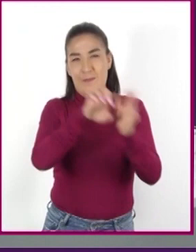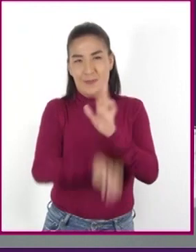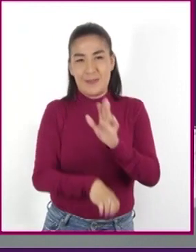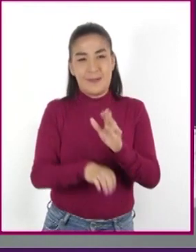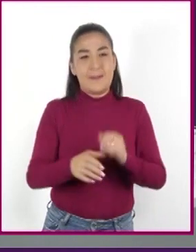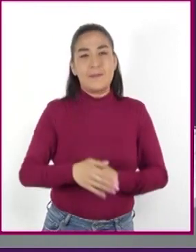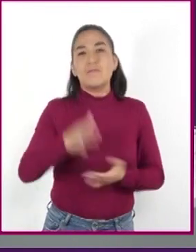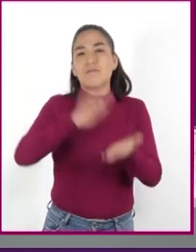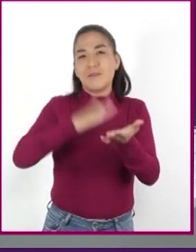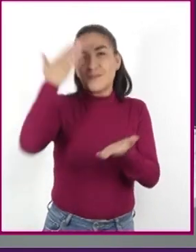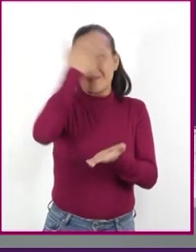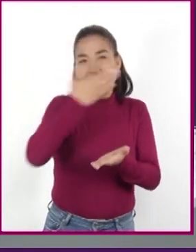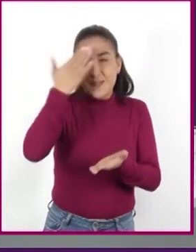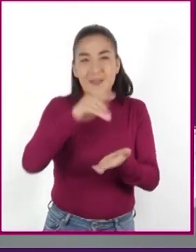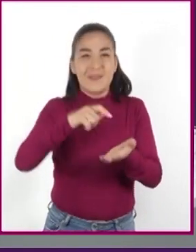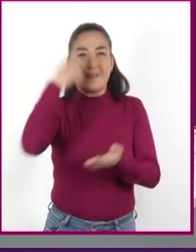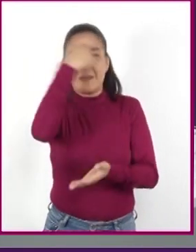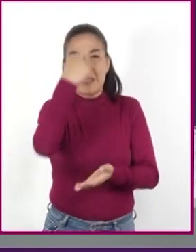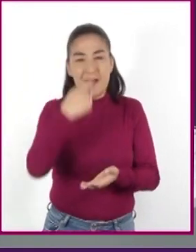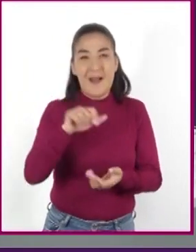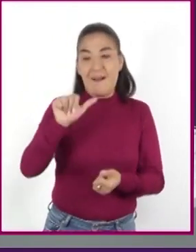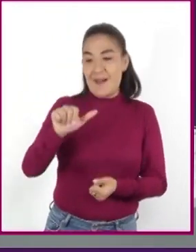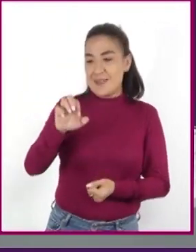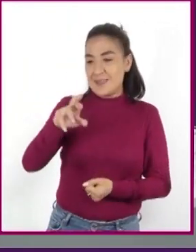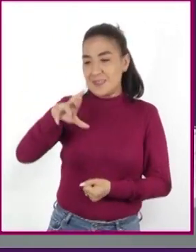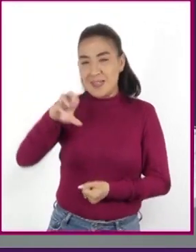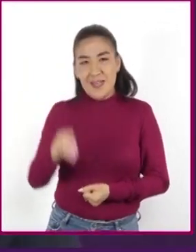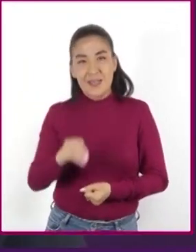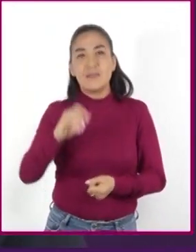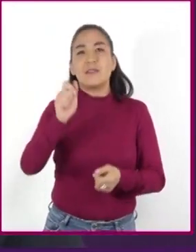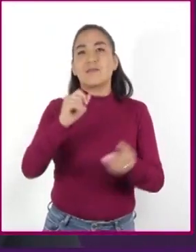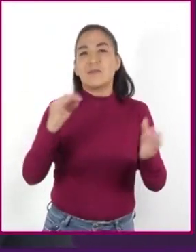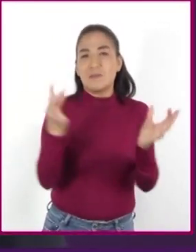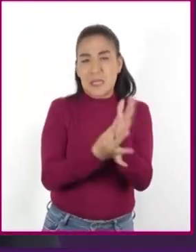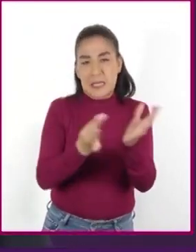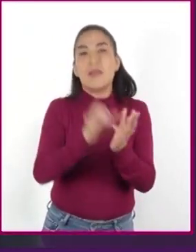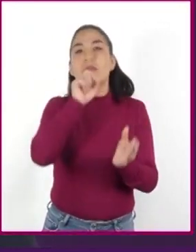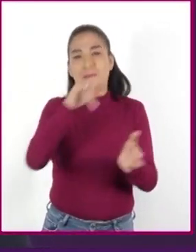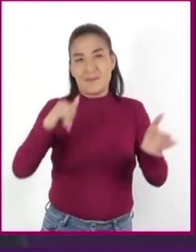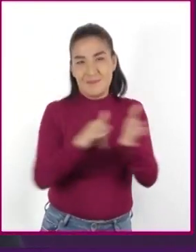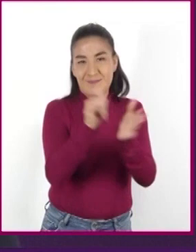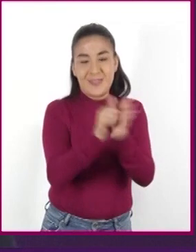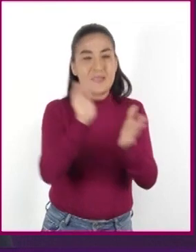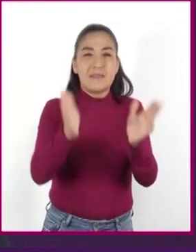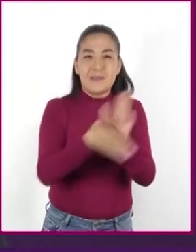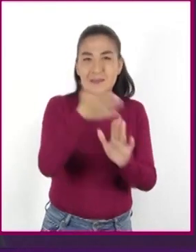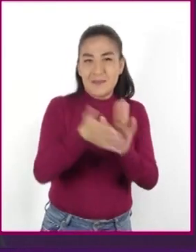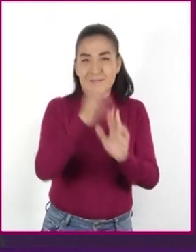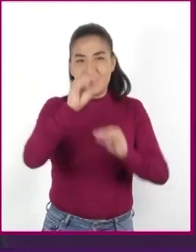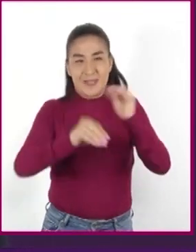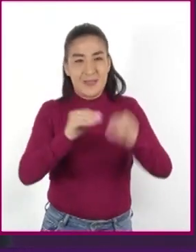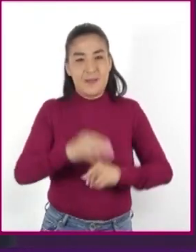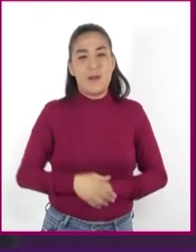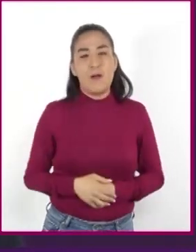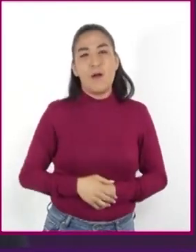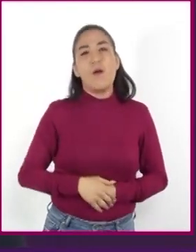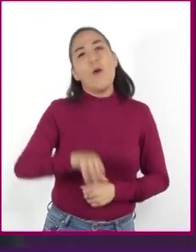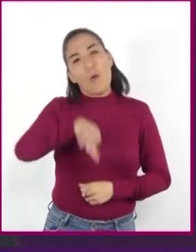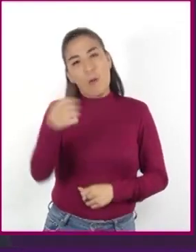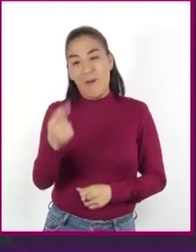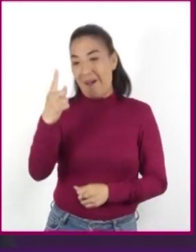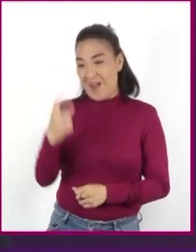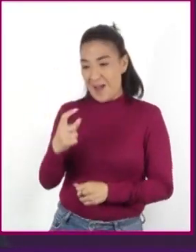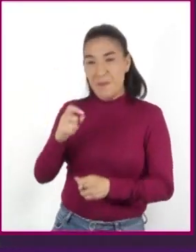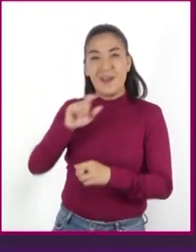los cosméticos, el acero inoxidable o las cerámicas. Un ejemplo más es que de la descomposición del agua